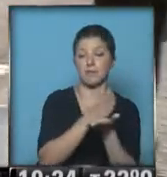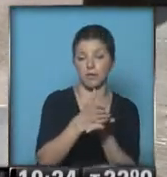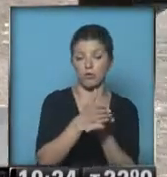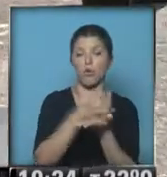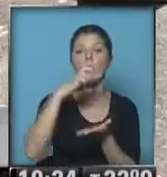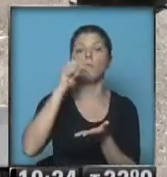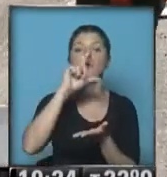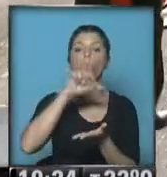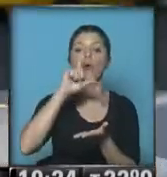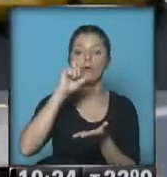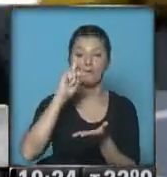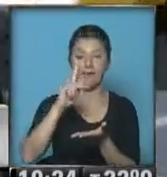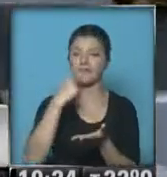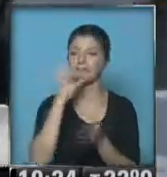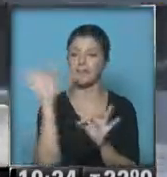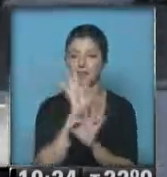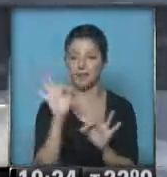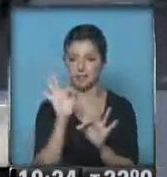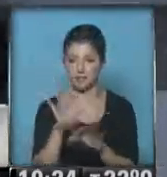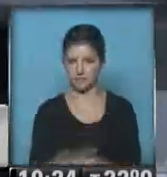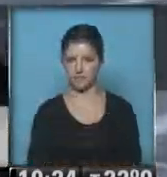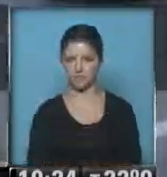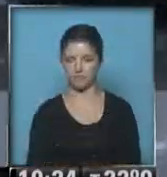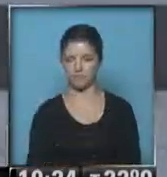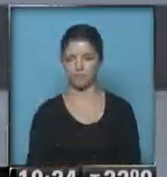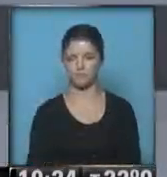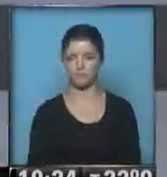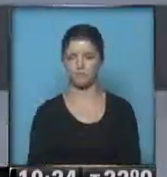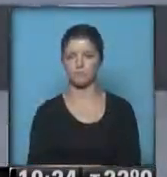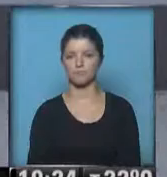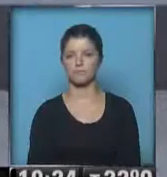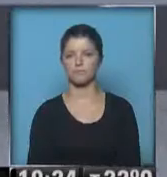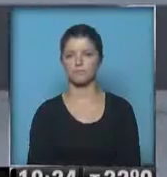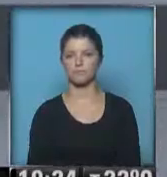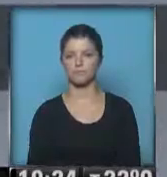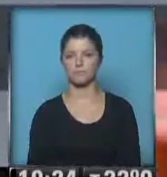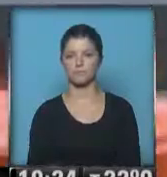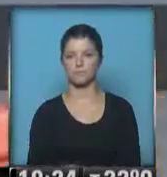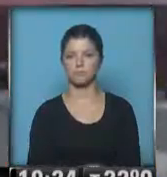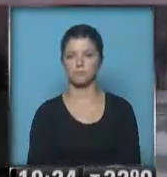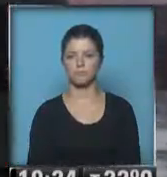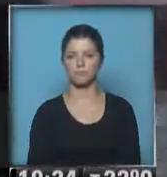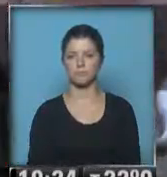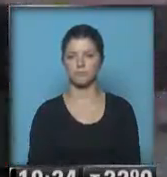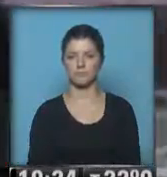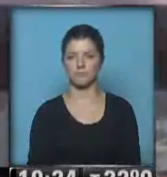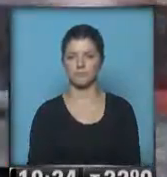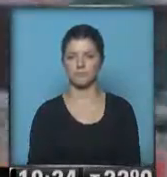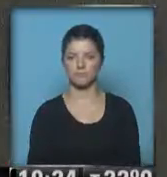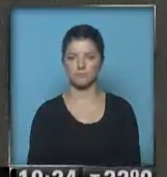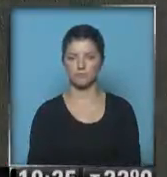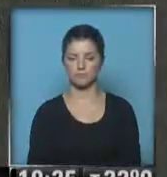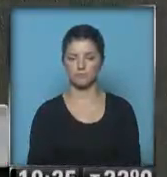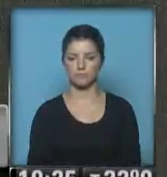no arriesga resultados. I have no way to predict what courts will do. I have no comment about either side's